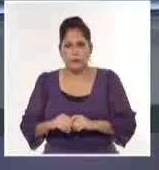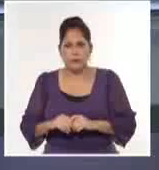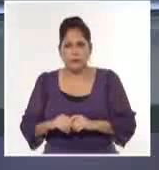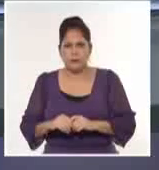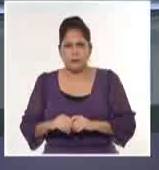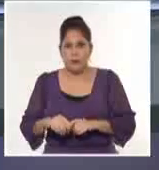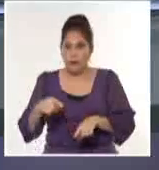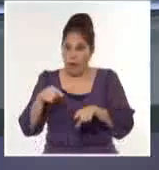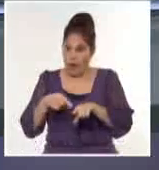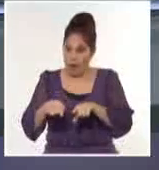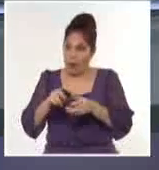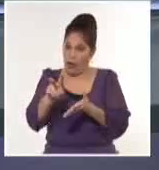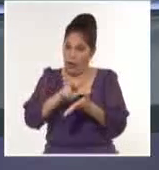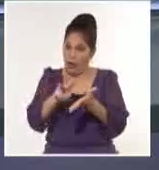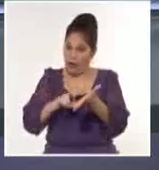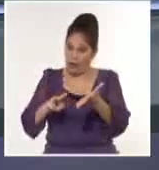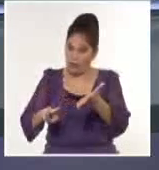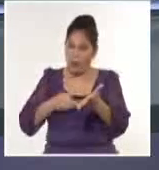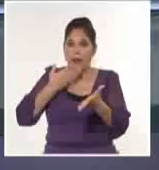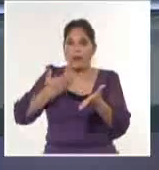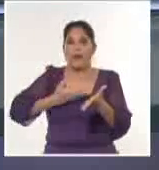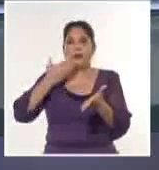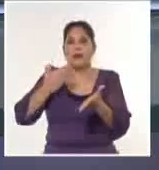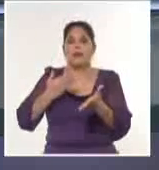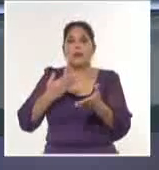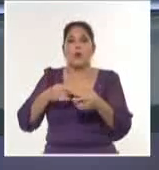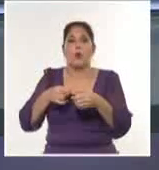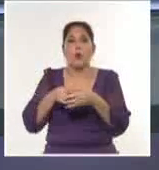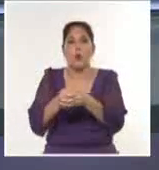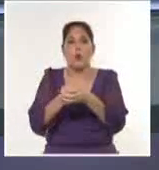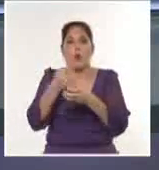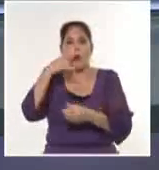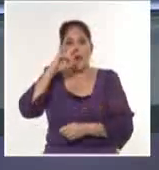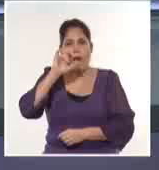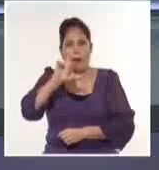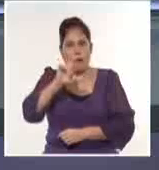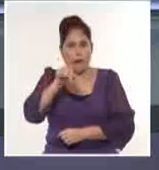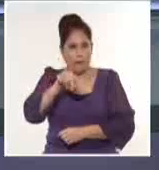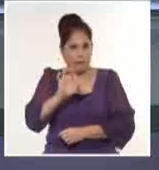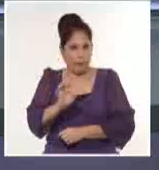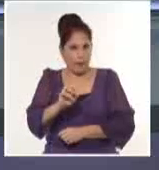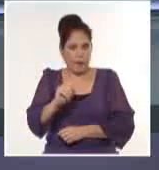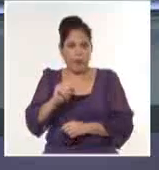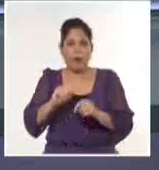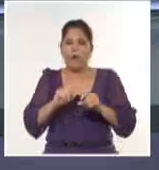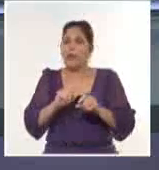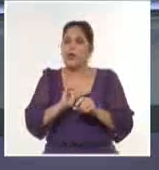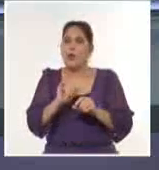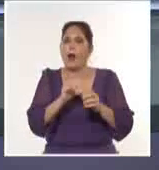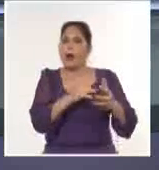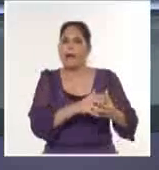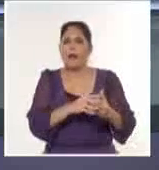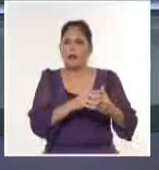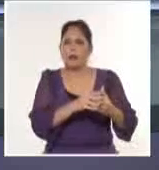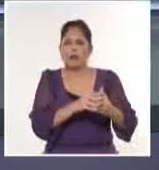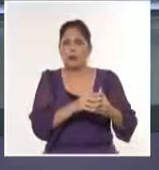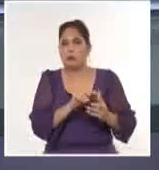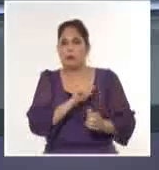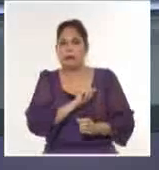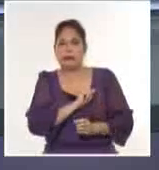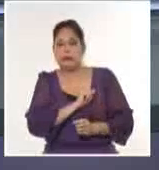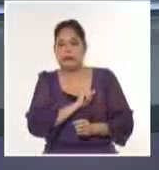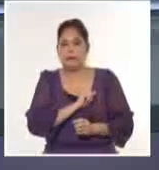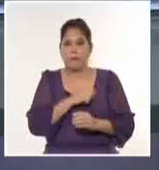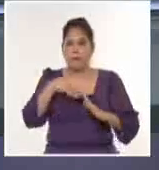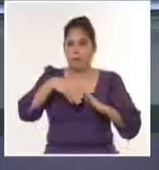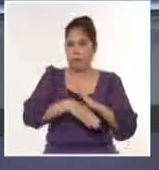A continuación damos lectura a la declaración de la Unión de Periodistas de Cuba que bajo el título Un imperio cuyos desafueros lo retratan en su